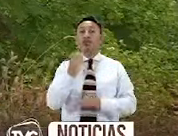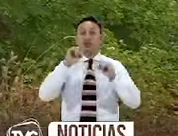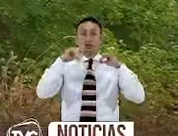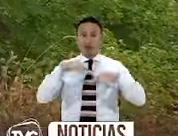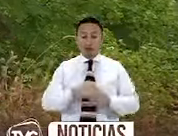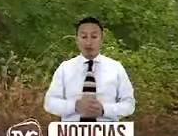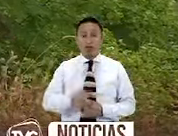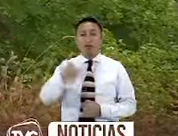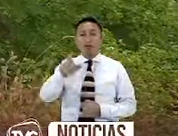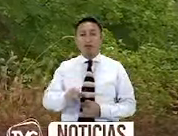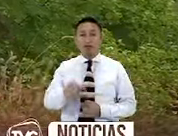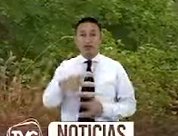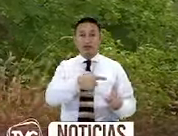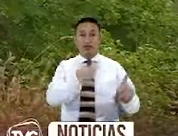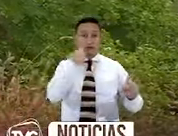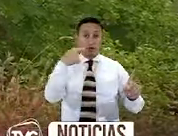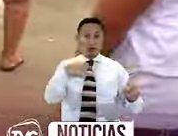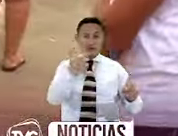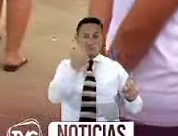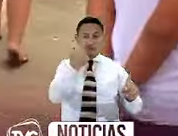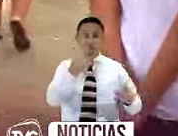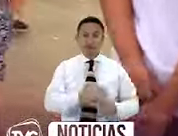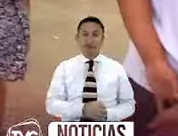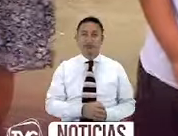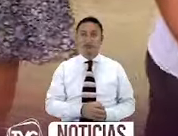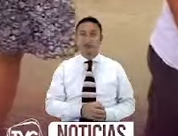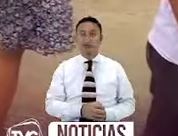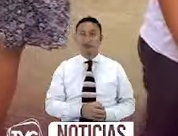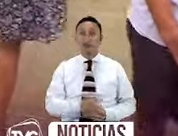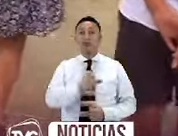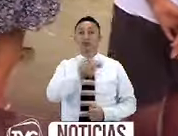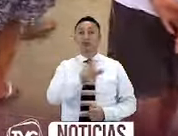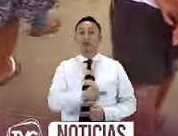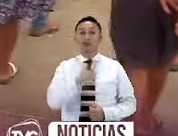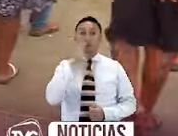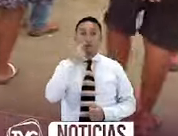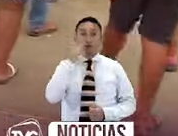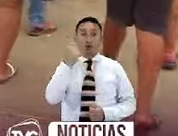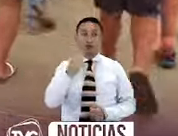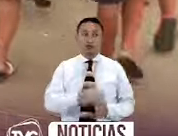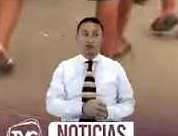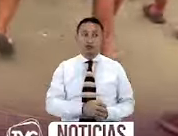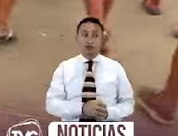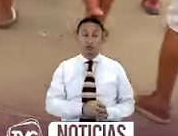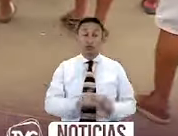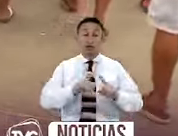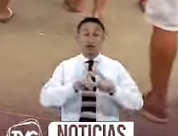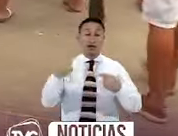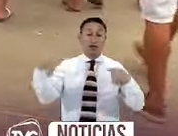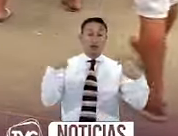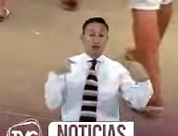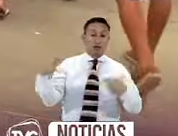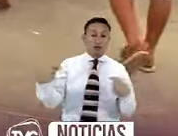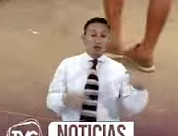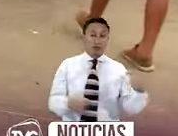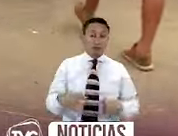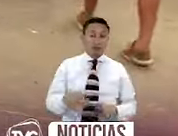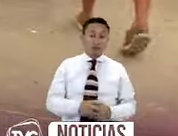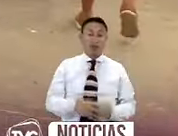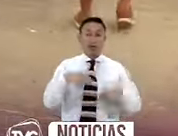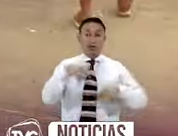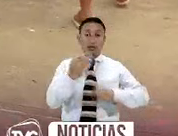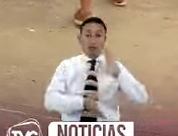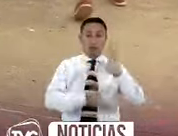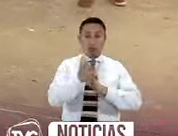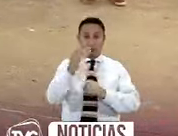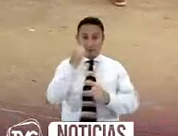asesinaron al conductor de un tanquero. Es una persona de sexo masculino, recibió varios impactos de bala. La persona salía a trabajar,